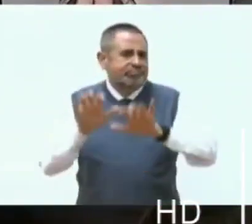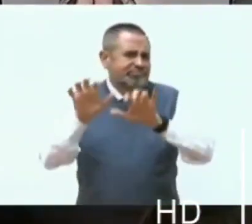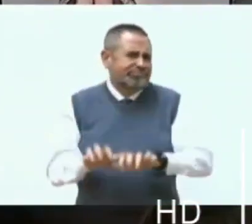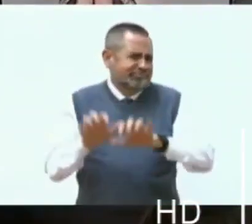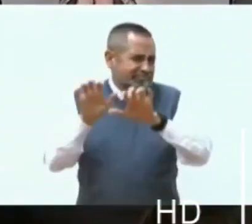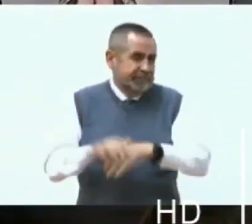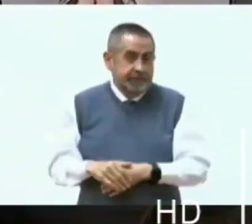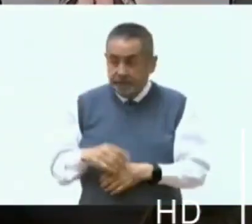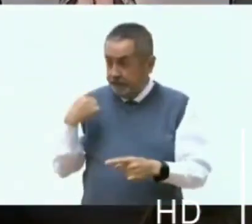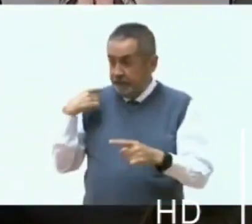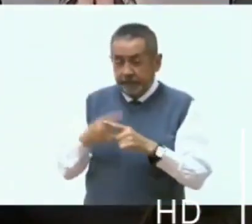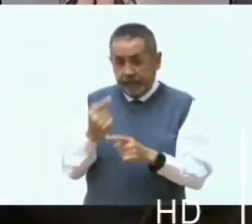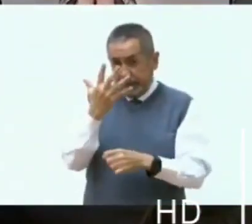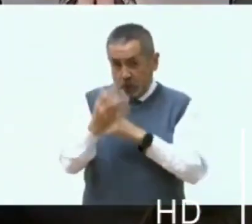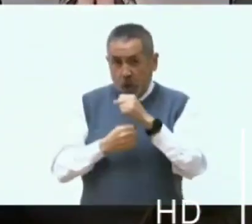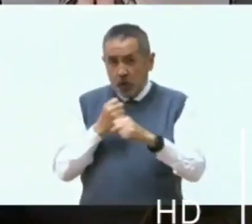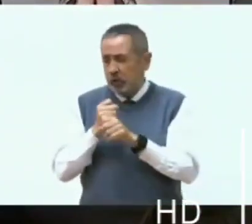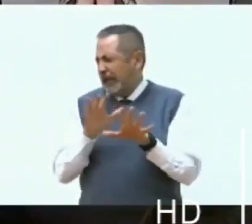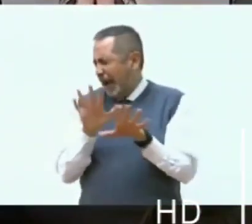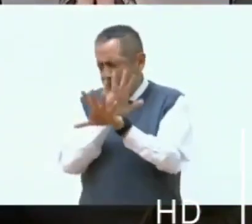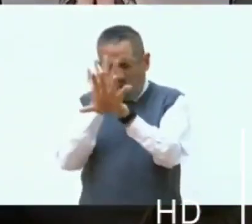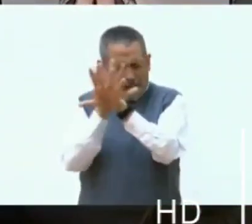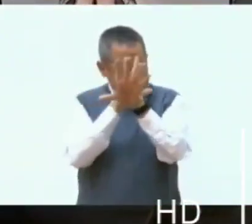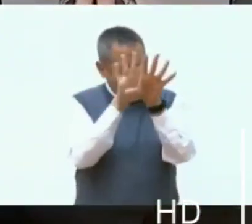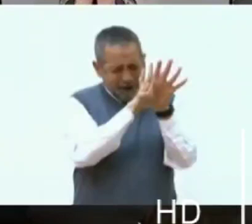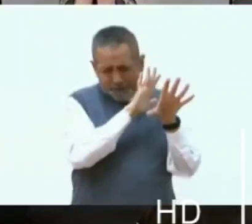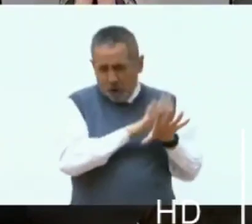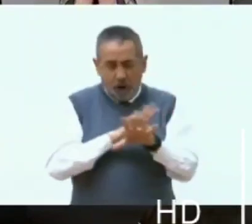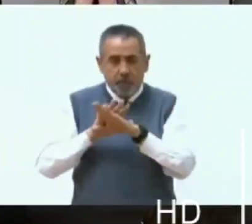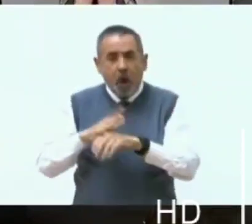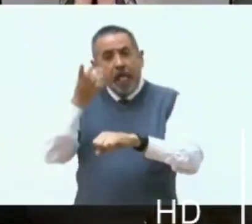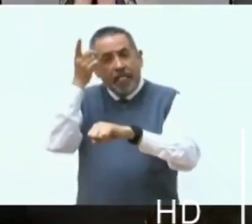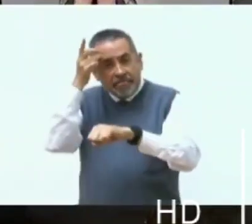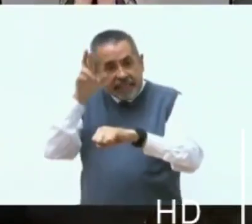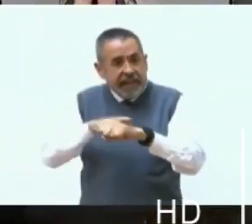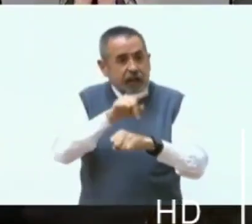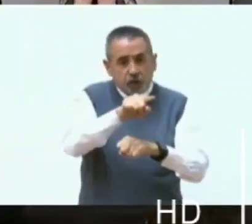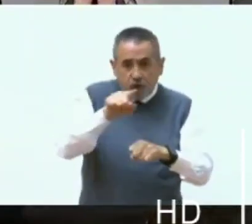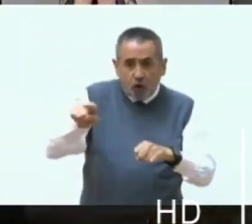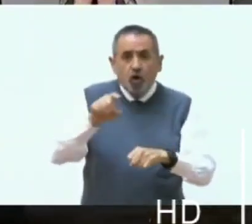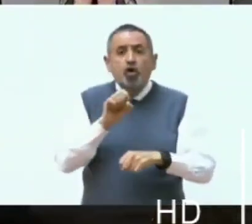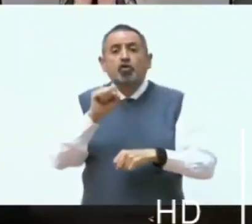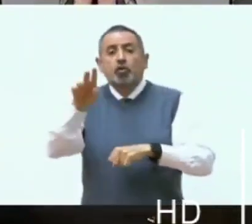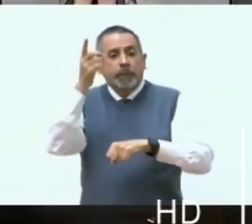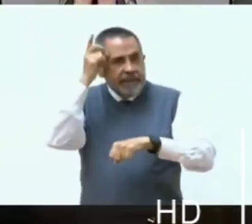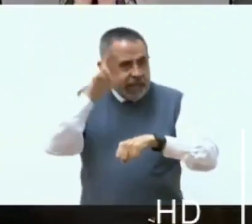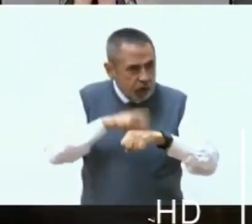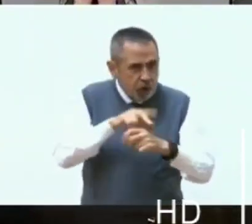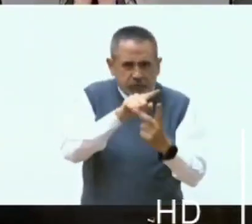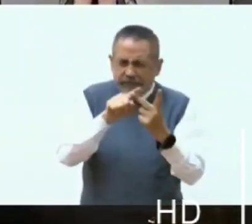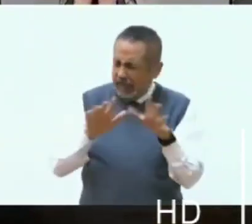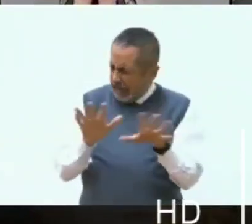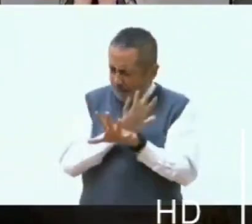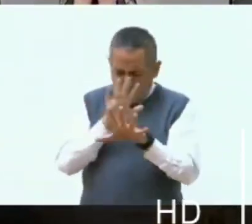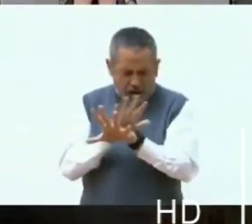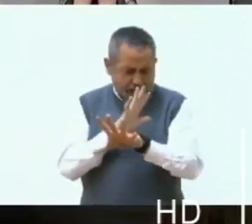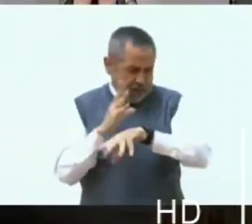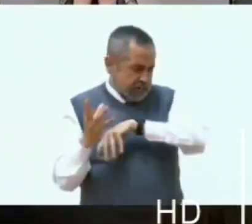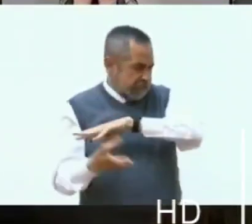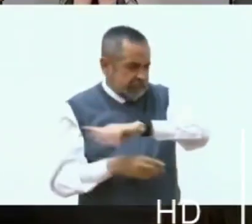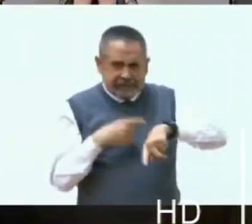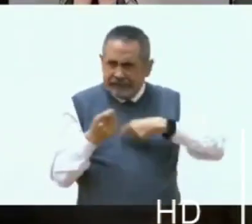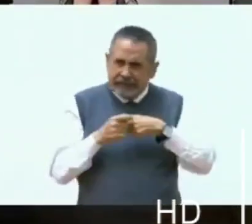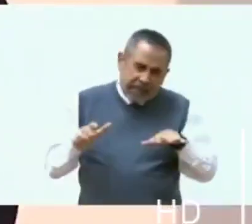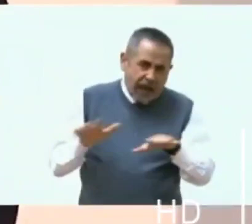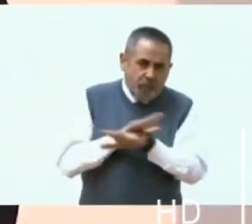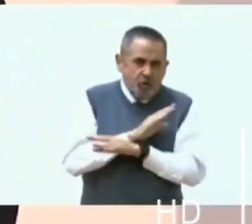completamente la estructura del archivo. Se le dio sentido a cada dirección, subdirección y jefatura, con el nombre que